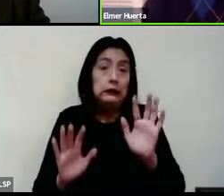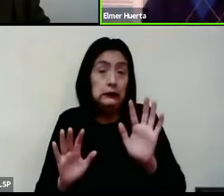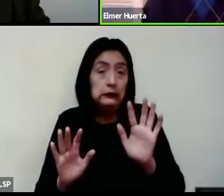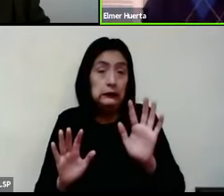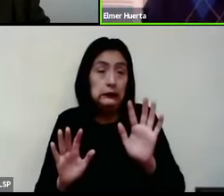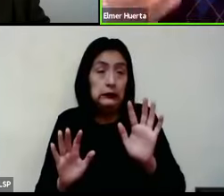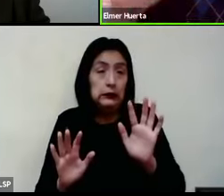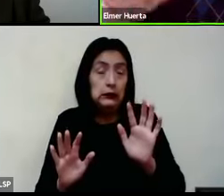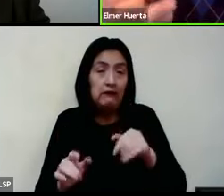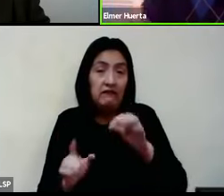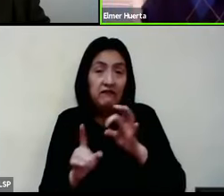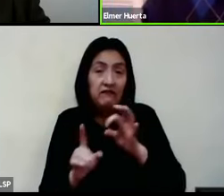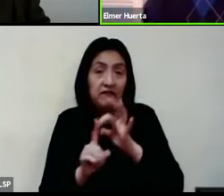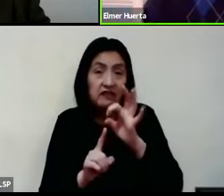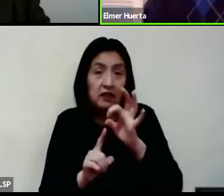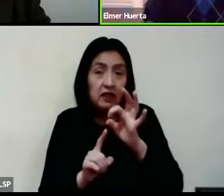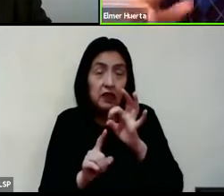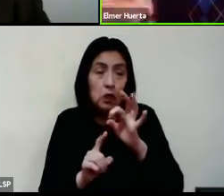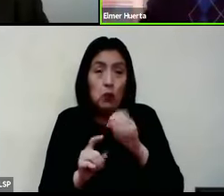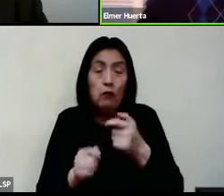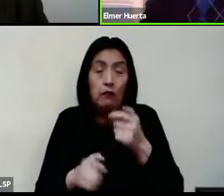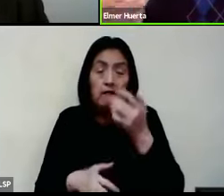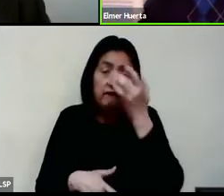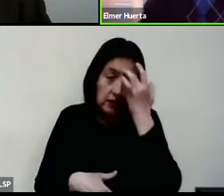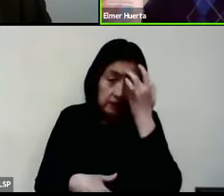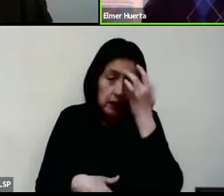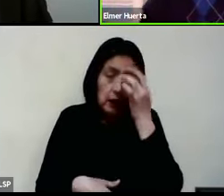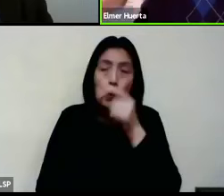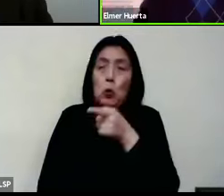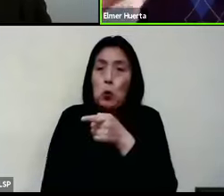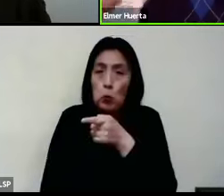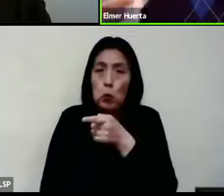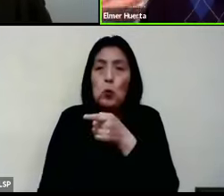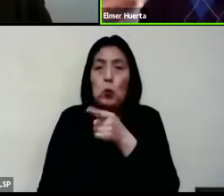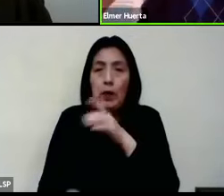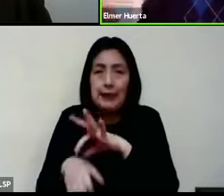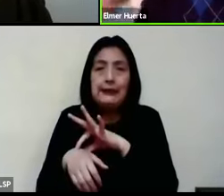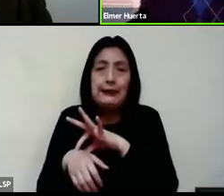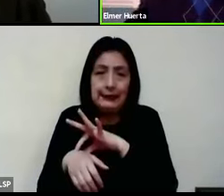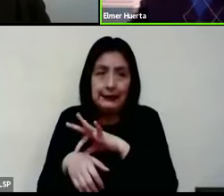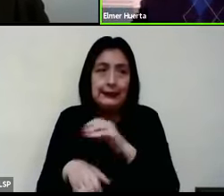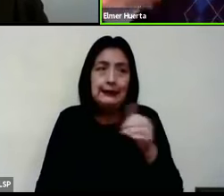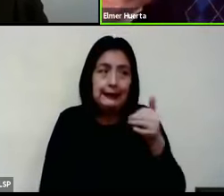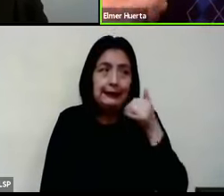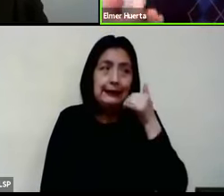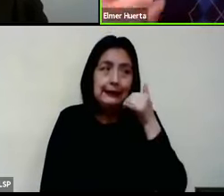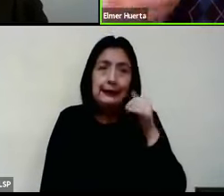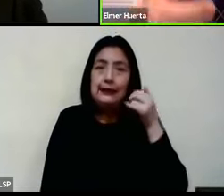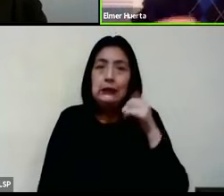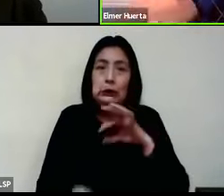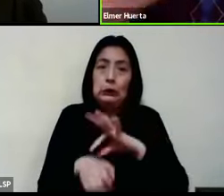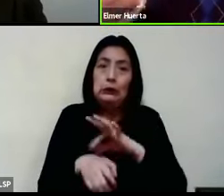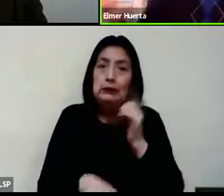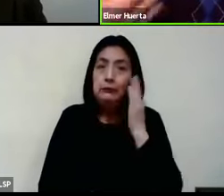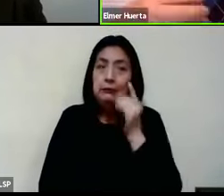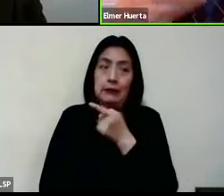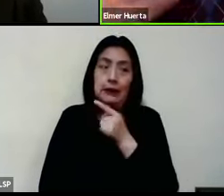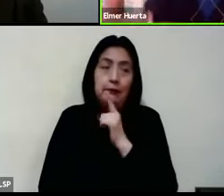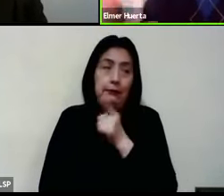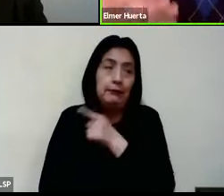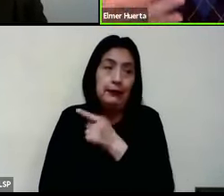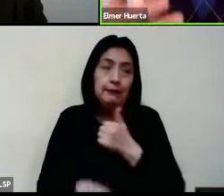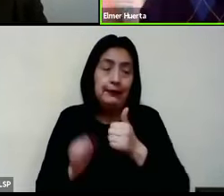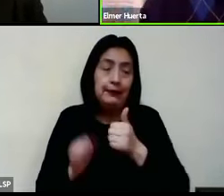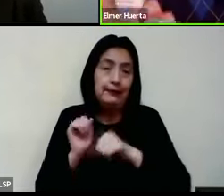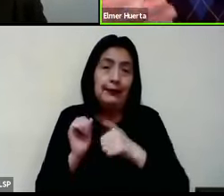Cae con fiebre, cae enfermo. Entonces ahí el doctor tiene que avisársele uno. Doctor, mi mamá, mi papá, mi hermano está